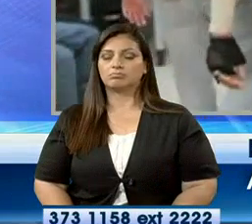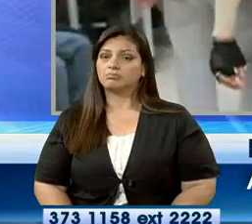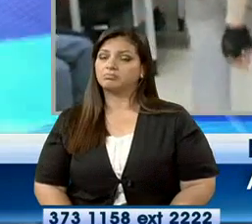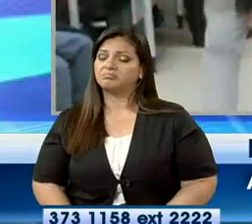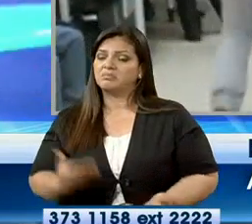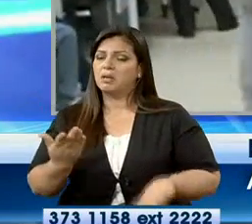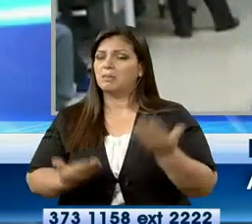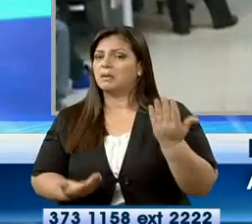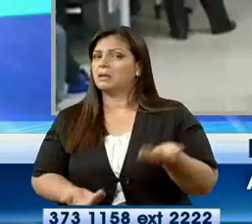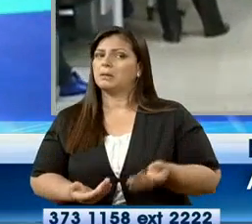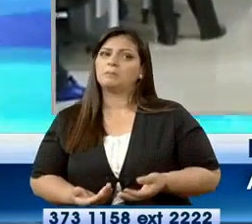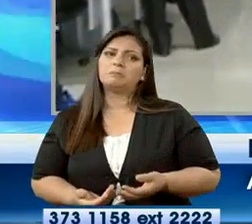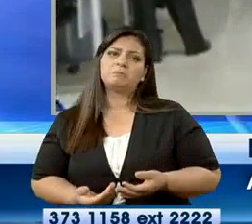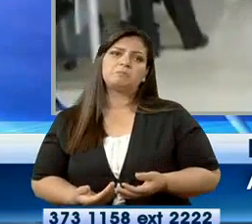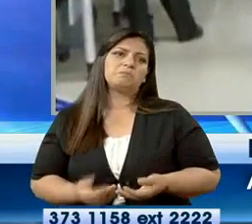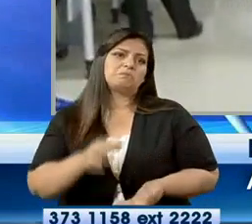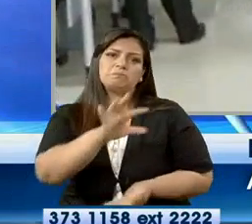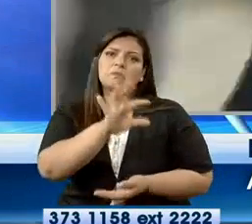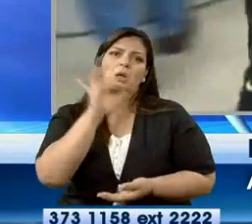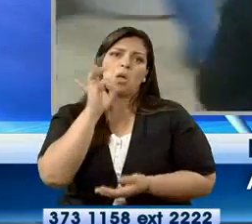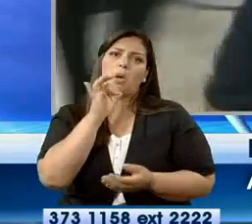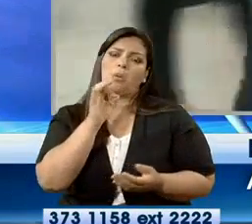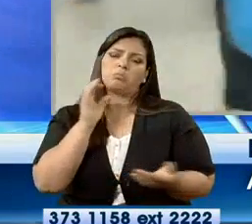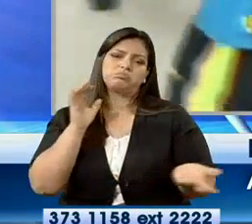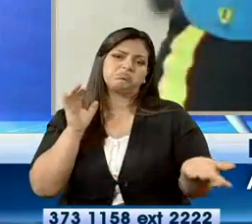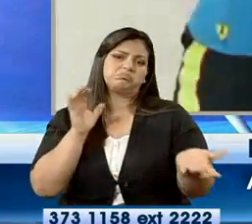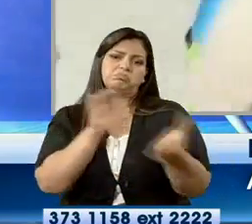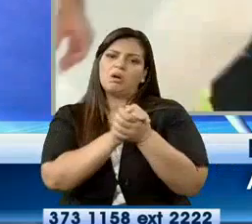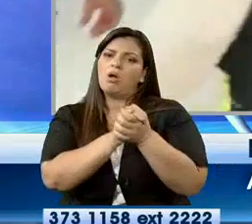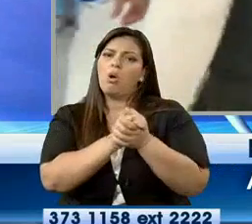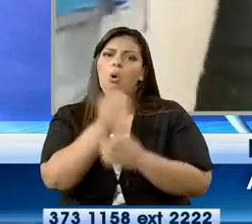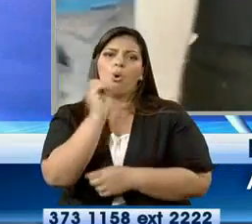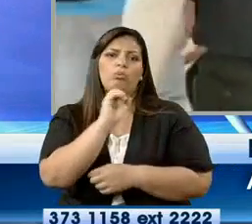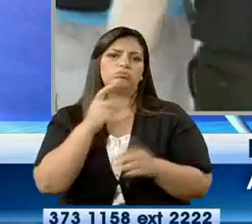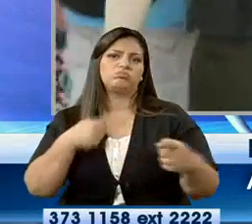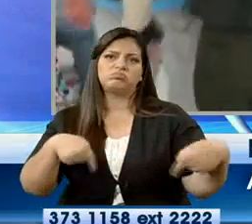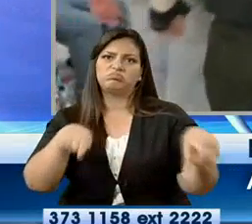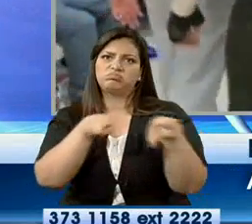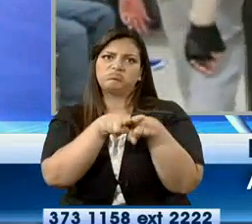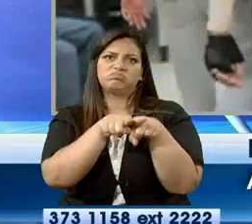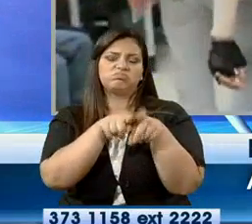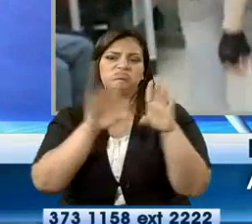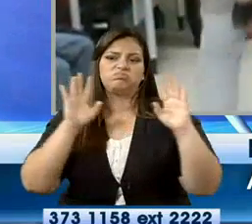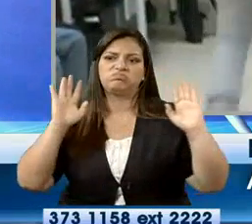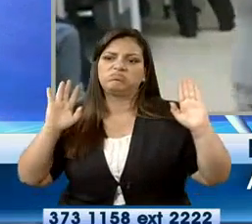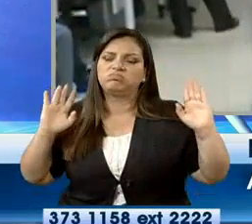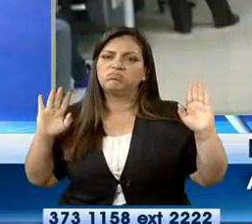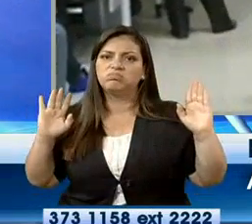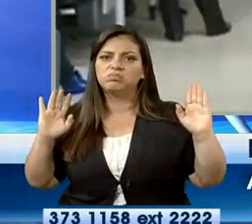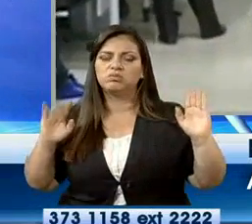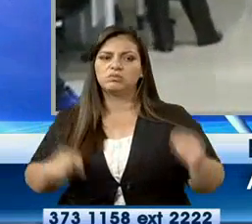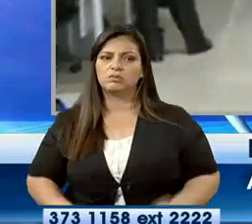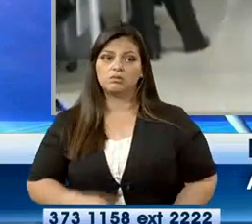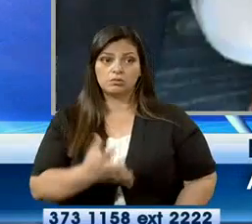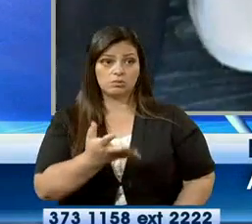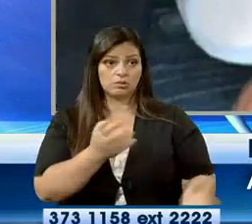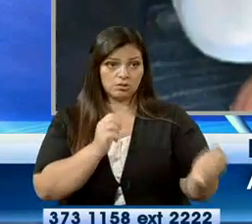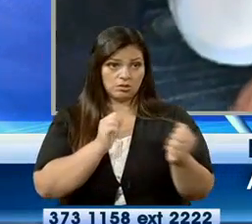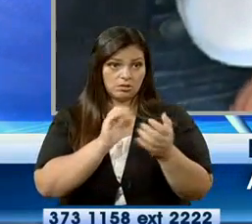se une con un hombre, aparte de que ya tiene un hijo de otra persona, tiene que poner las condiciones claras. Esta es mi hija o mi